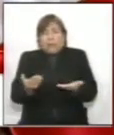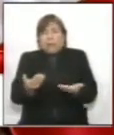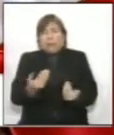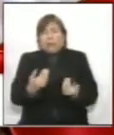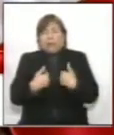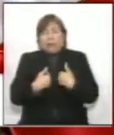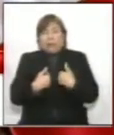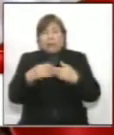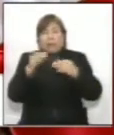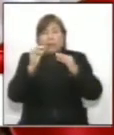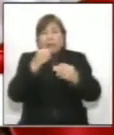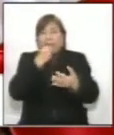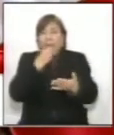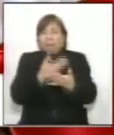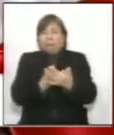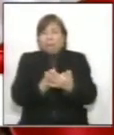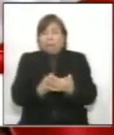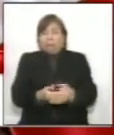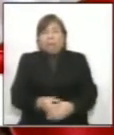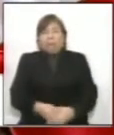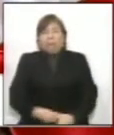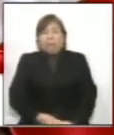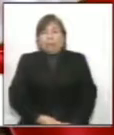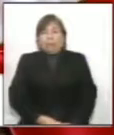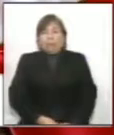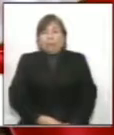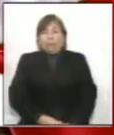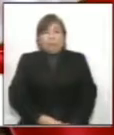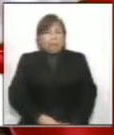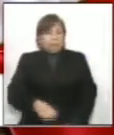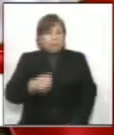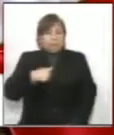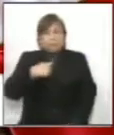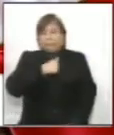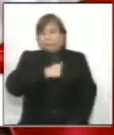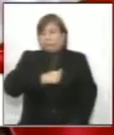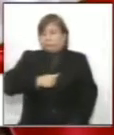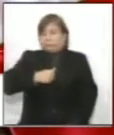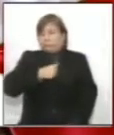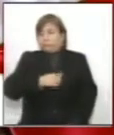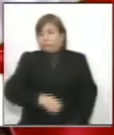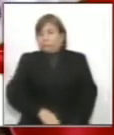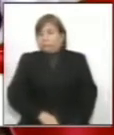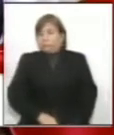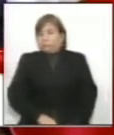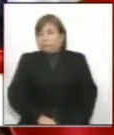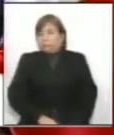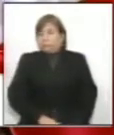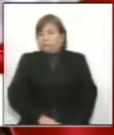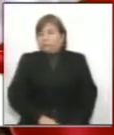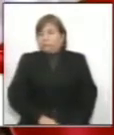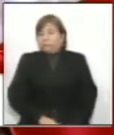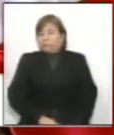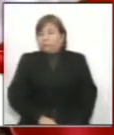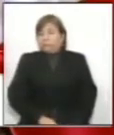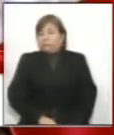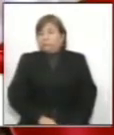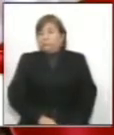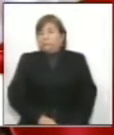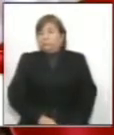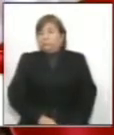con éxito resultados aquí en el Congreso de la República. Y yo lamento, sinceramente, lamento que